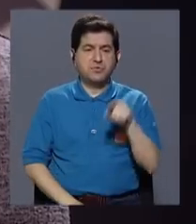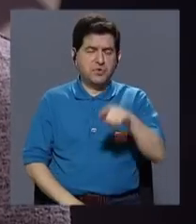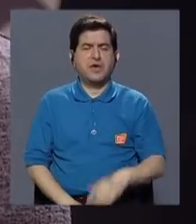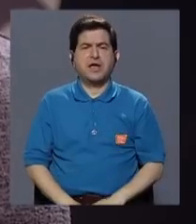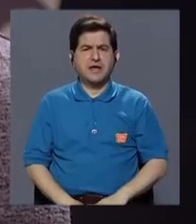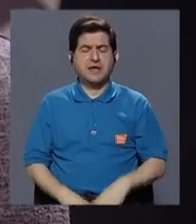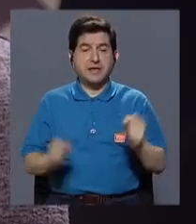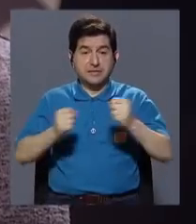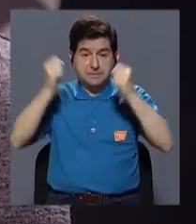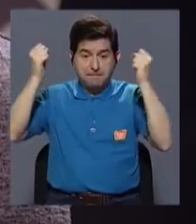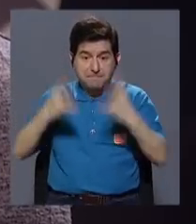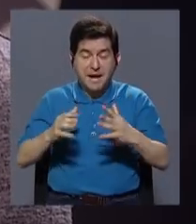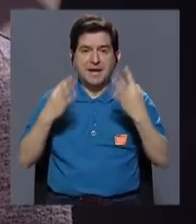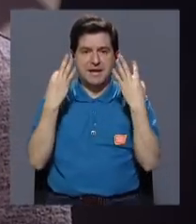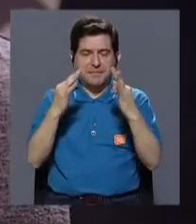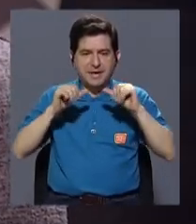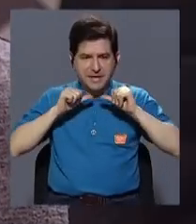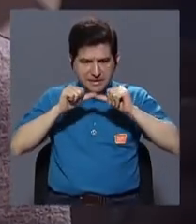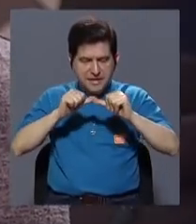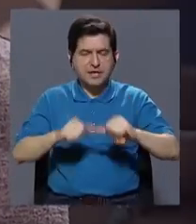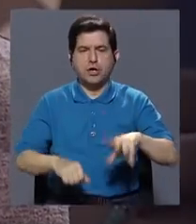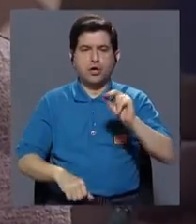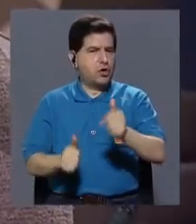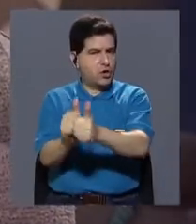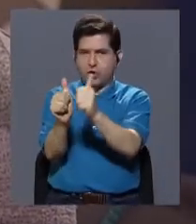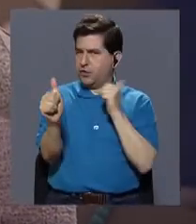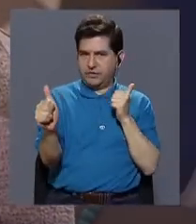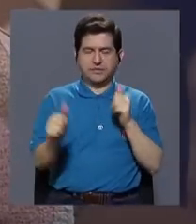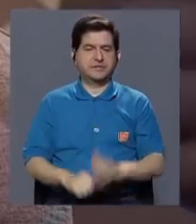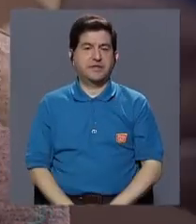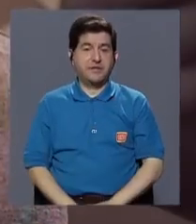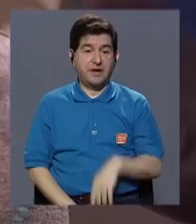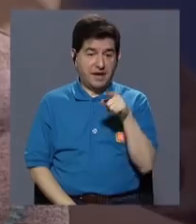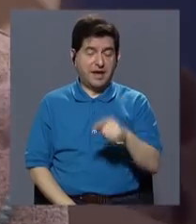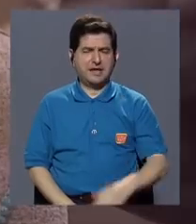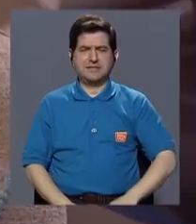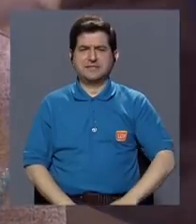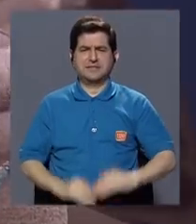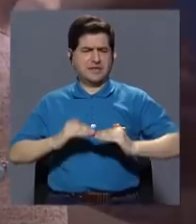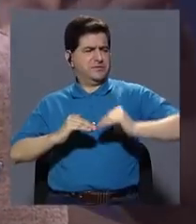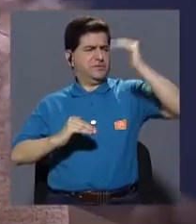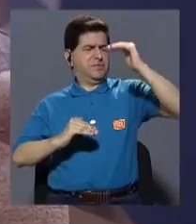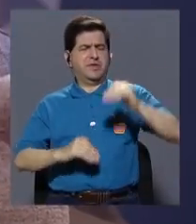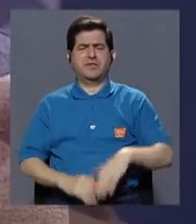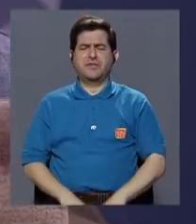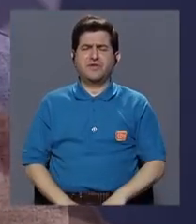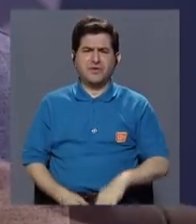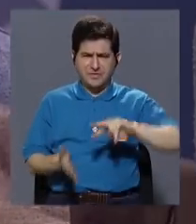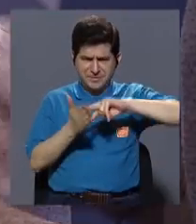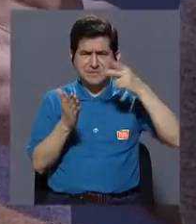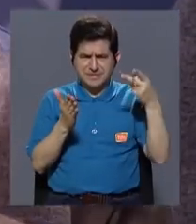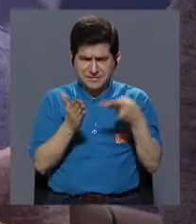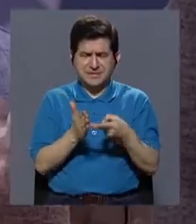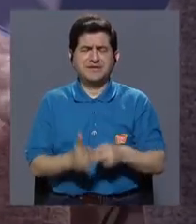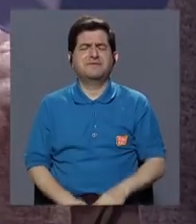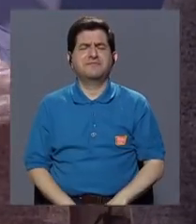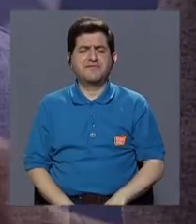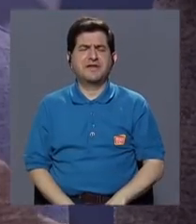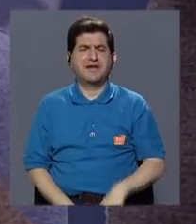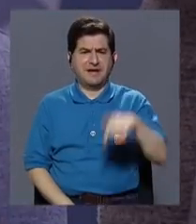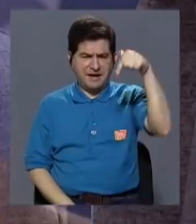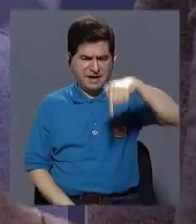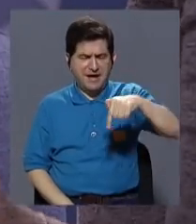levantan y hacen magia para salir adelante sin echar para atrás esa grandeza es lo que las hace tan enormes y es